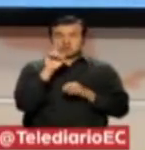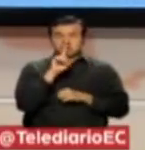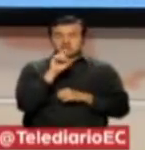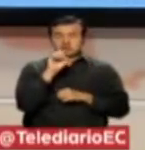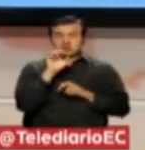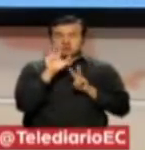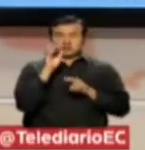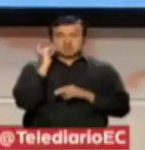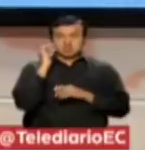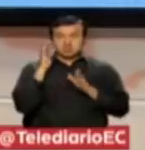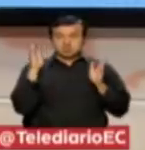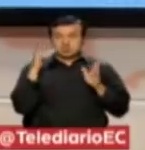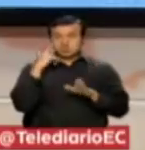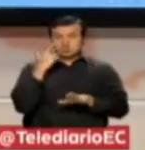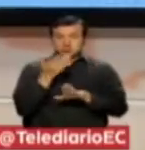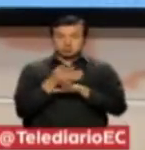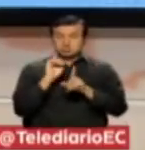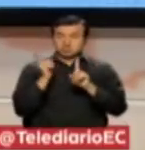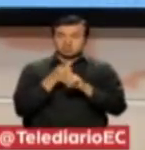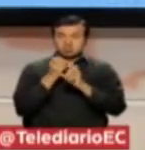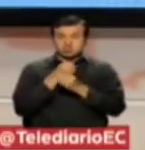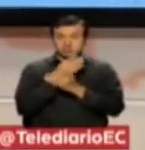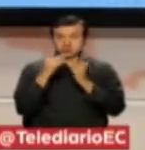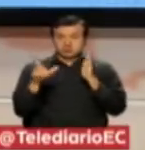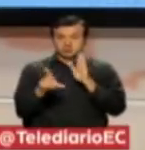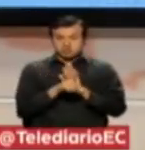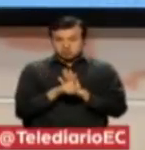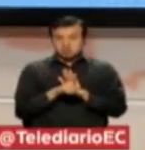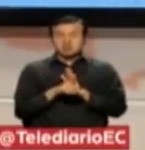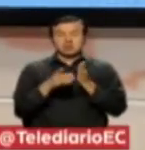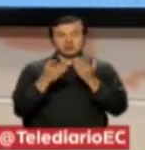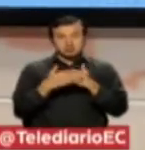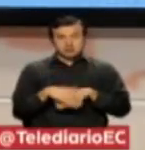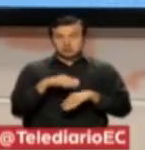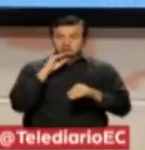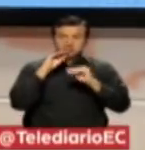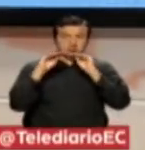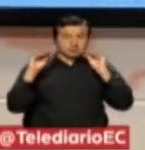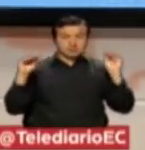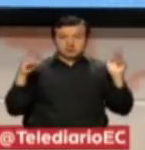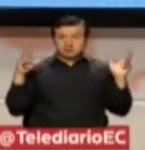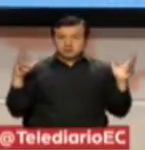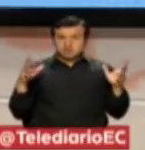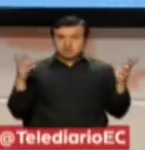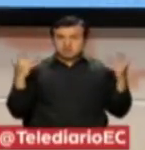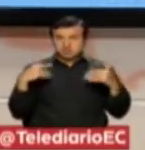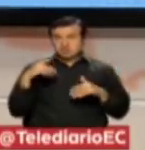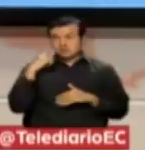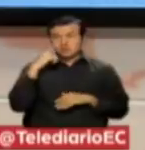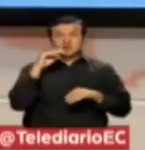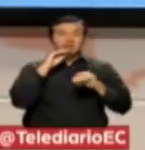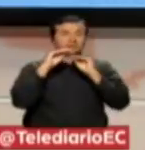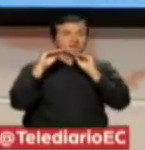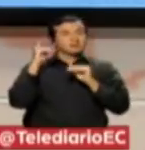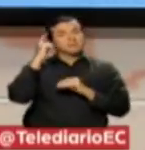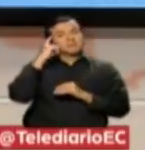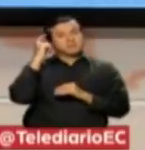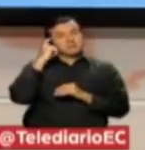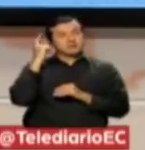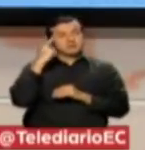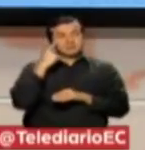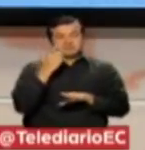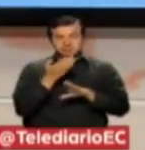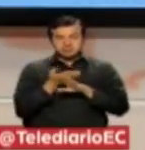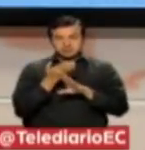107 días al día de ayer para presentar el primer informe de la ley. Y yo con eso podría afirmarle concretamente. Sin embargo, Eduardo, de nuevo, creo que los hechos son los que